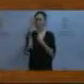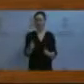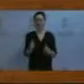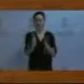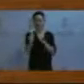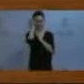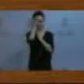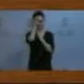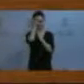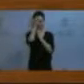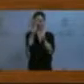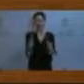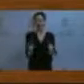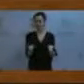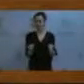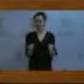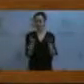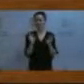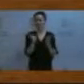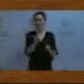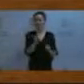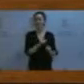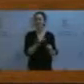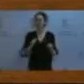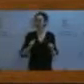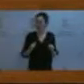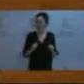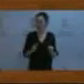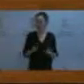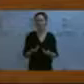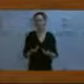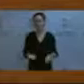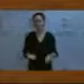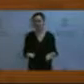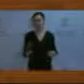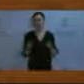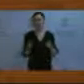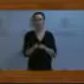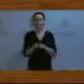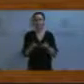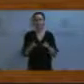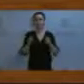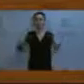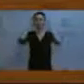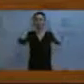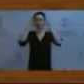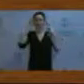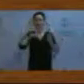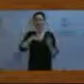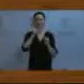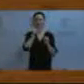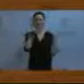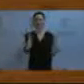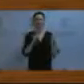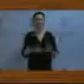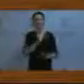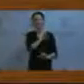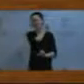es que precisamente en nuestra comunidad autónoma, que tiene una formación jurídica histórica, una facultad de